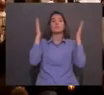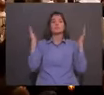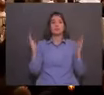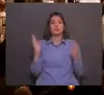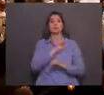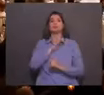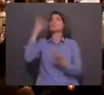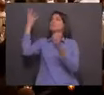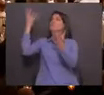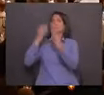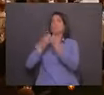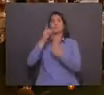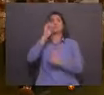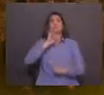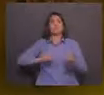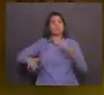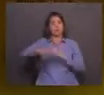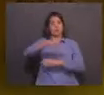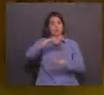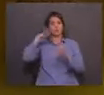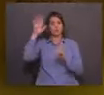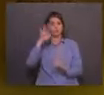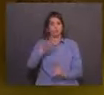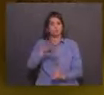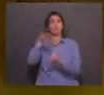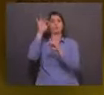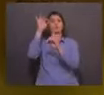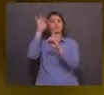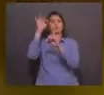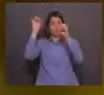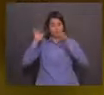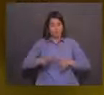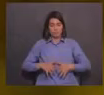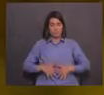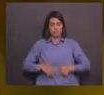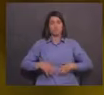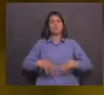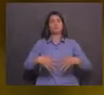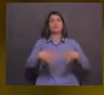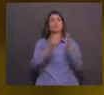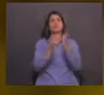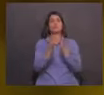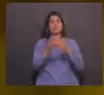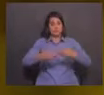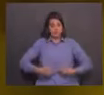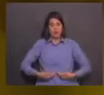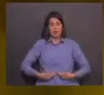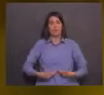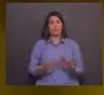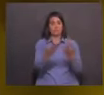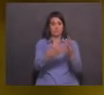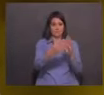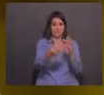gracia, el Señor es contigo. Bendita tú eres entre todas las mujeres, y bendito sea el fruto de tu vientre,